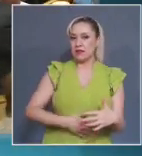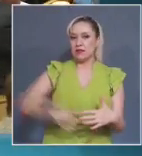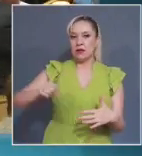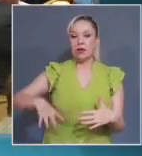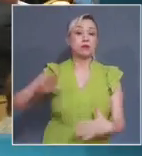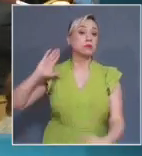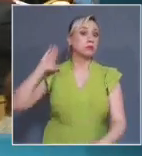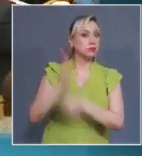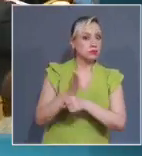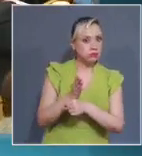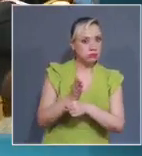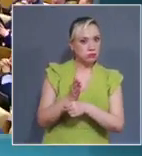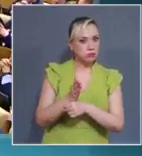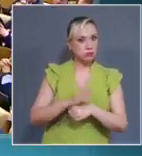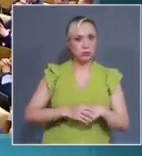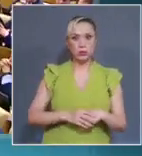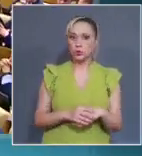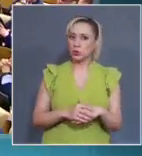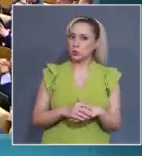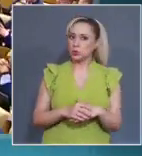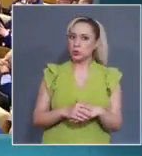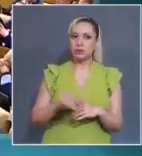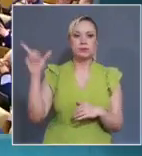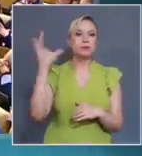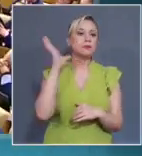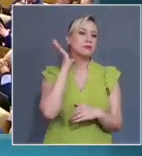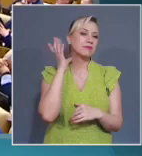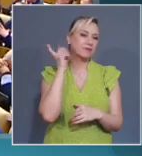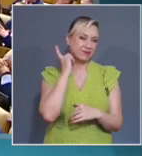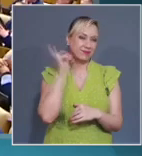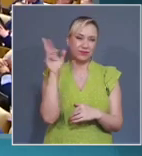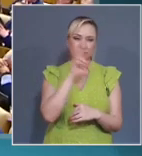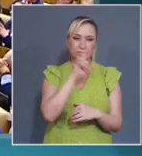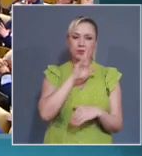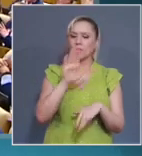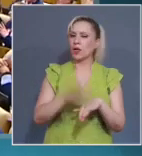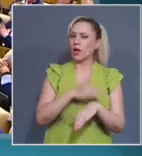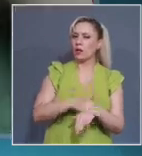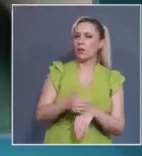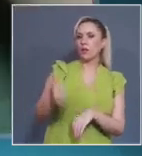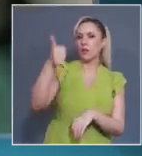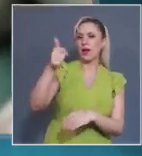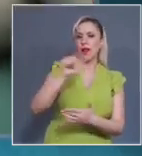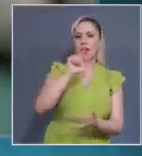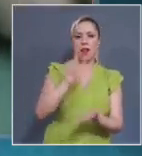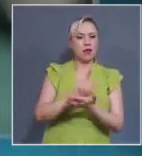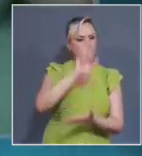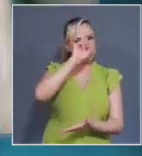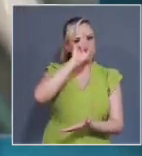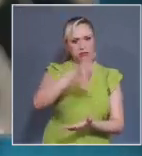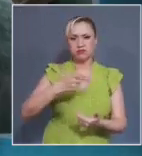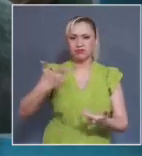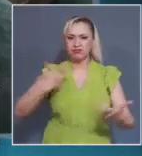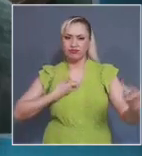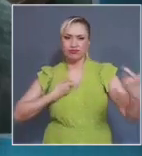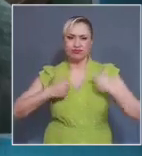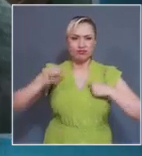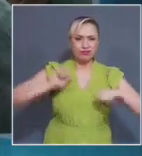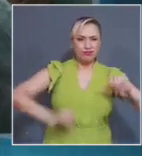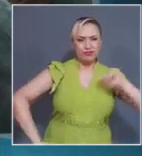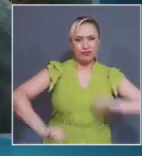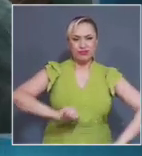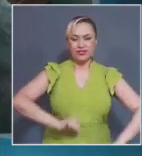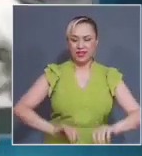La Cámara de Diputados de Rusia aprobó el proyecto de ley para prohibir operaciones quirúrgicas para el cambio de sexo, así como negar dicha modificación